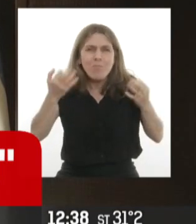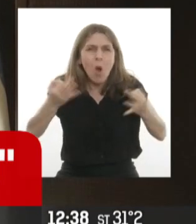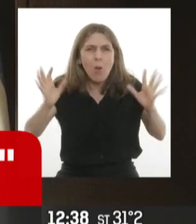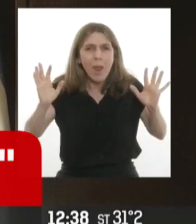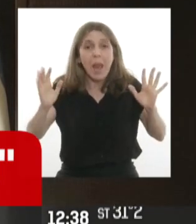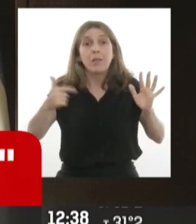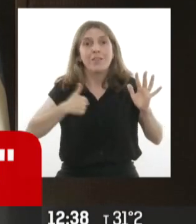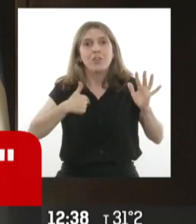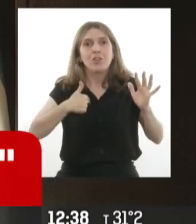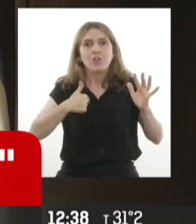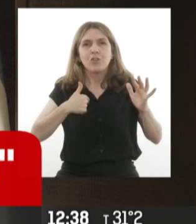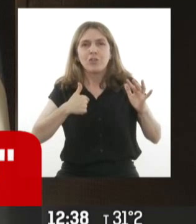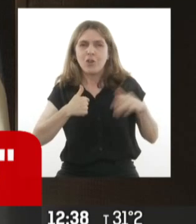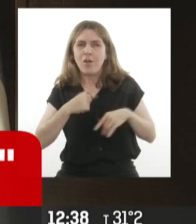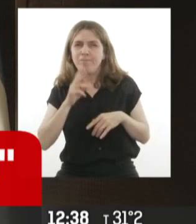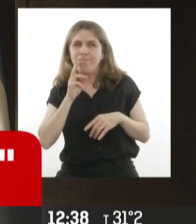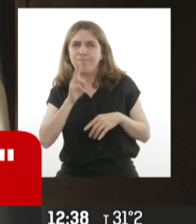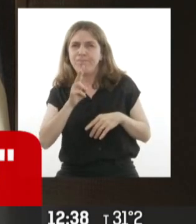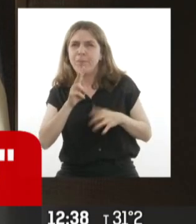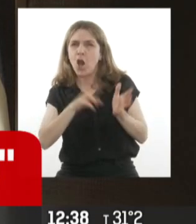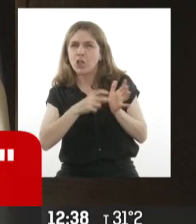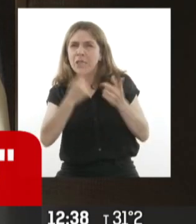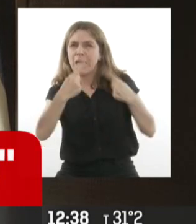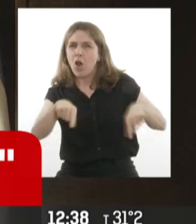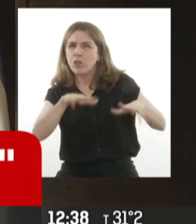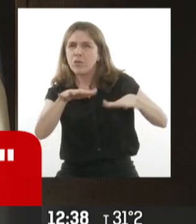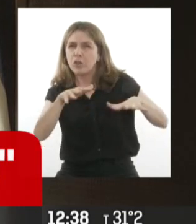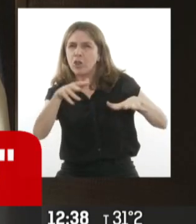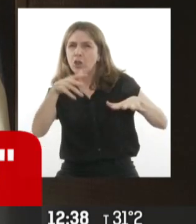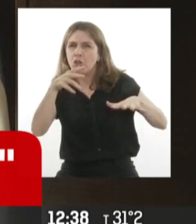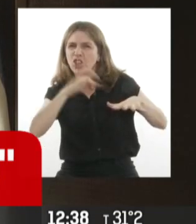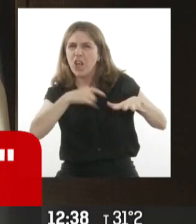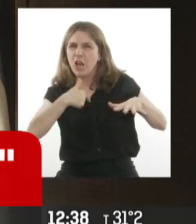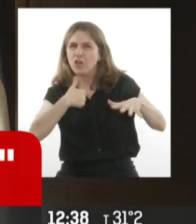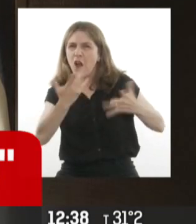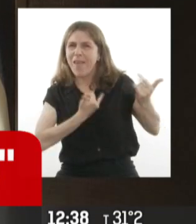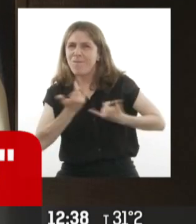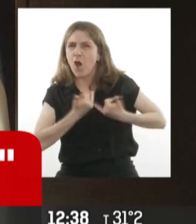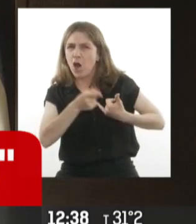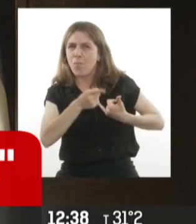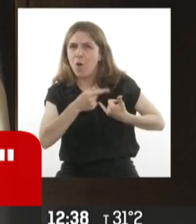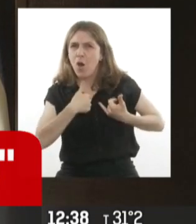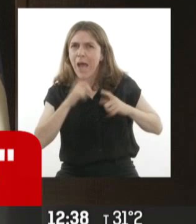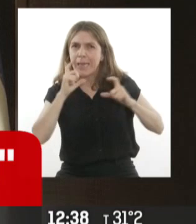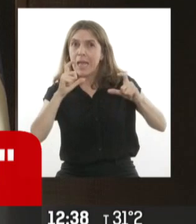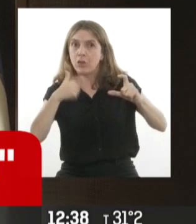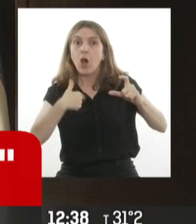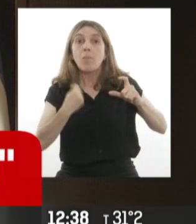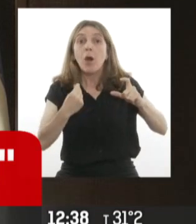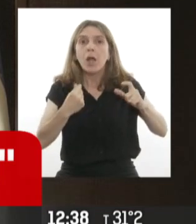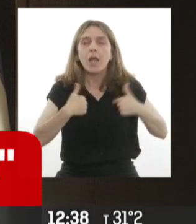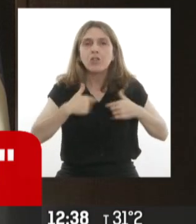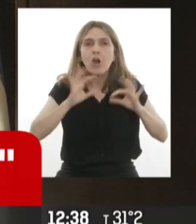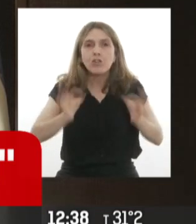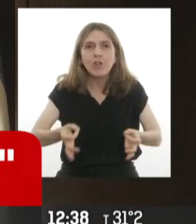Y yo miro con mucha atención lo que pasa en Chile, por muchos motivos. Es porque yo sé que es